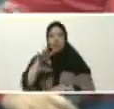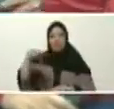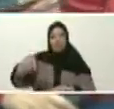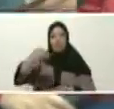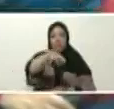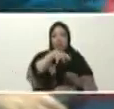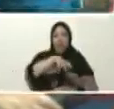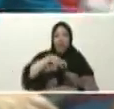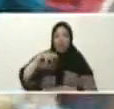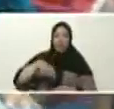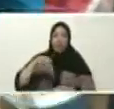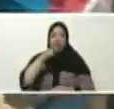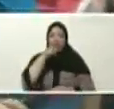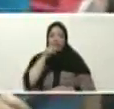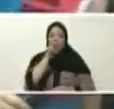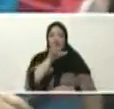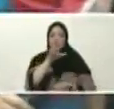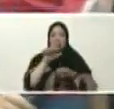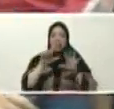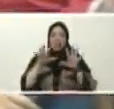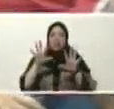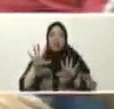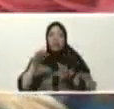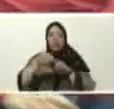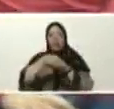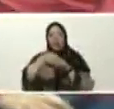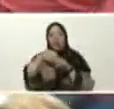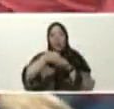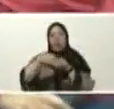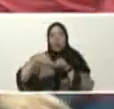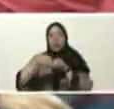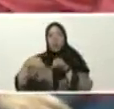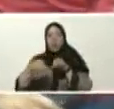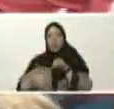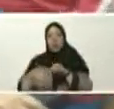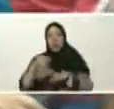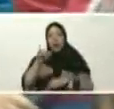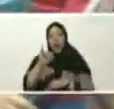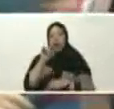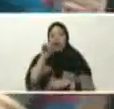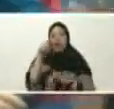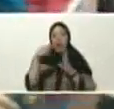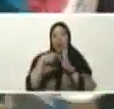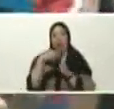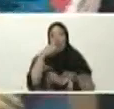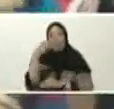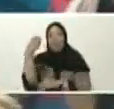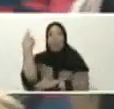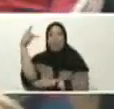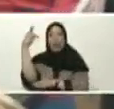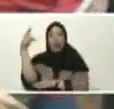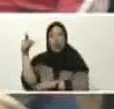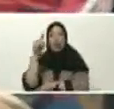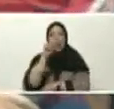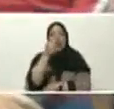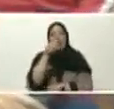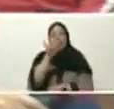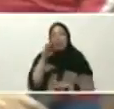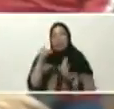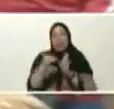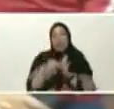país, los 335 municipios, las 1000 parroquias, más de 14.000 VCs,